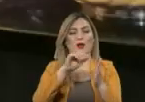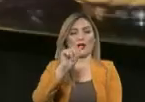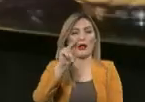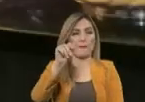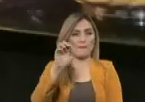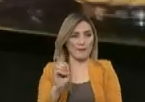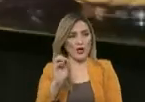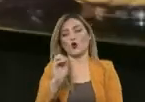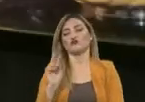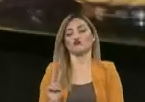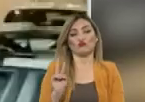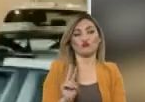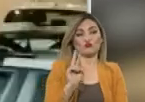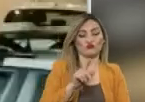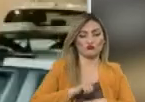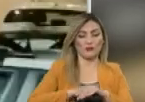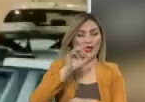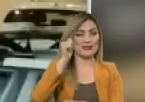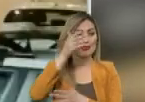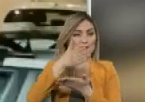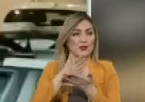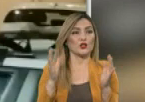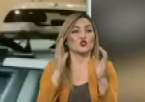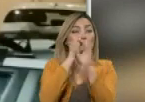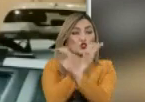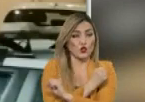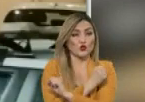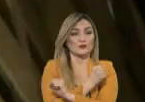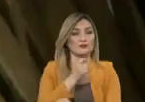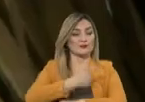Se acercaron dos de ellos a las 10:30 de la noche. Sin